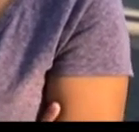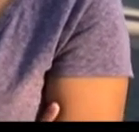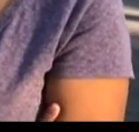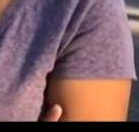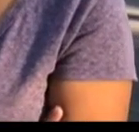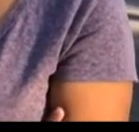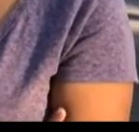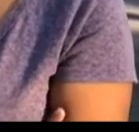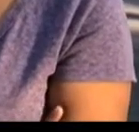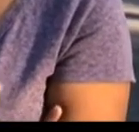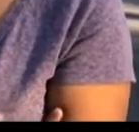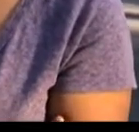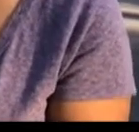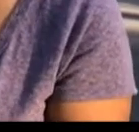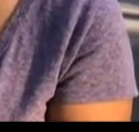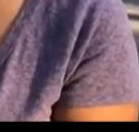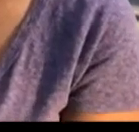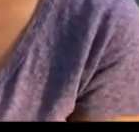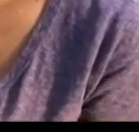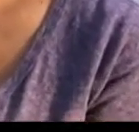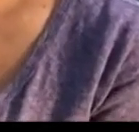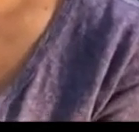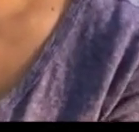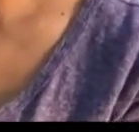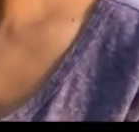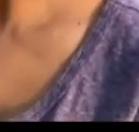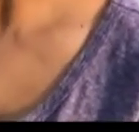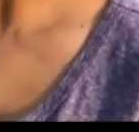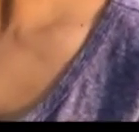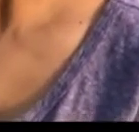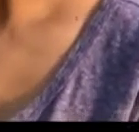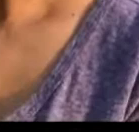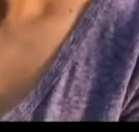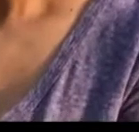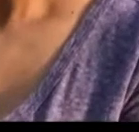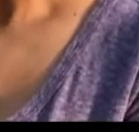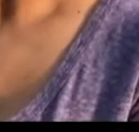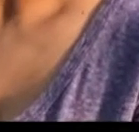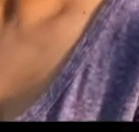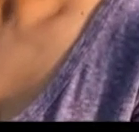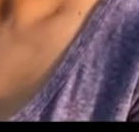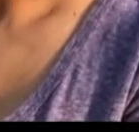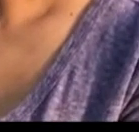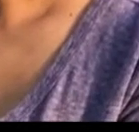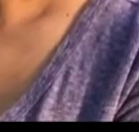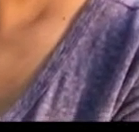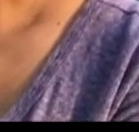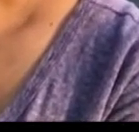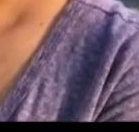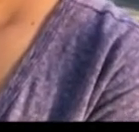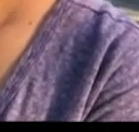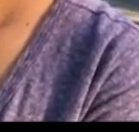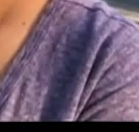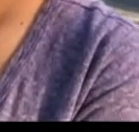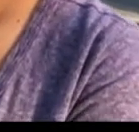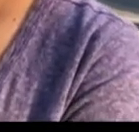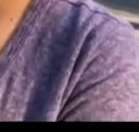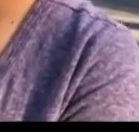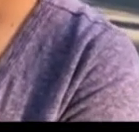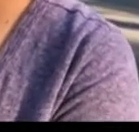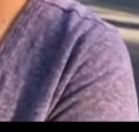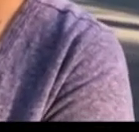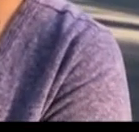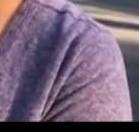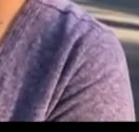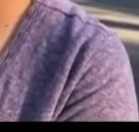para hacer periodismo y un periodismo bonito en el que aprendes, conoces a muchas personas y que actualmente hay